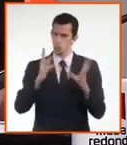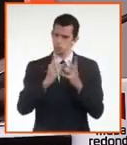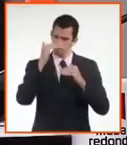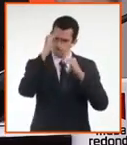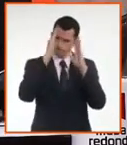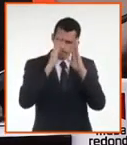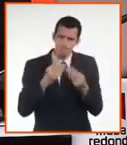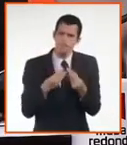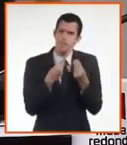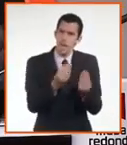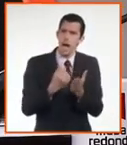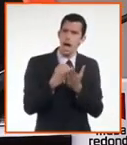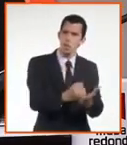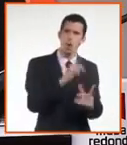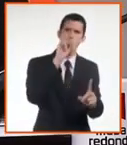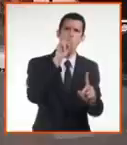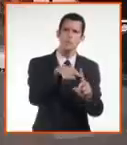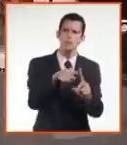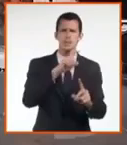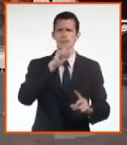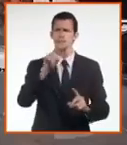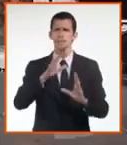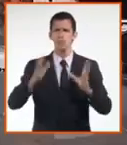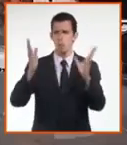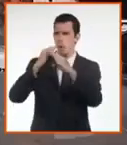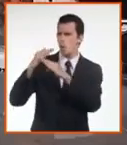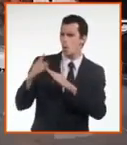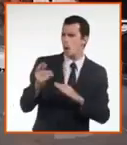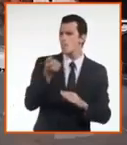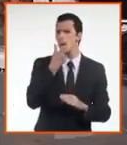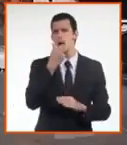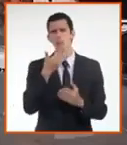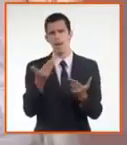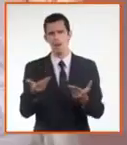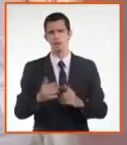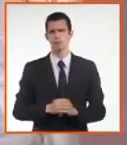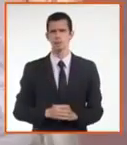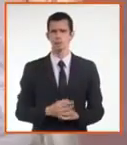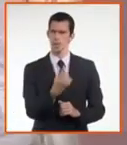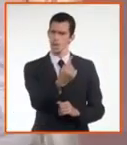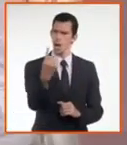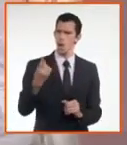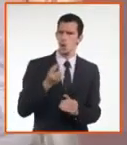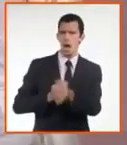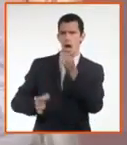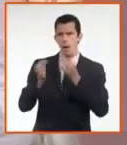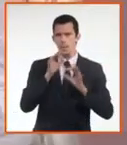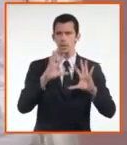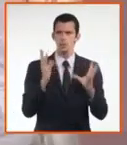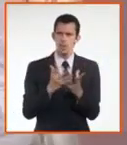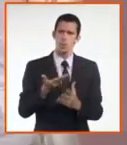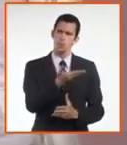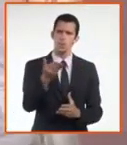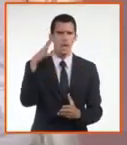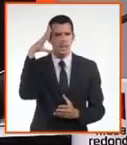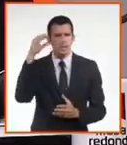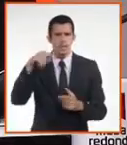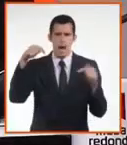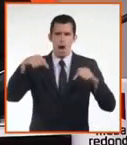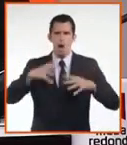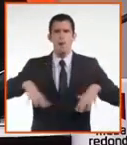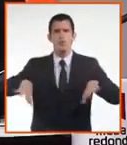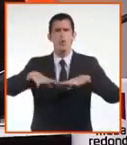que estamos enfrentando y que nuestros panelistas hoy han explicado creó con claridad para todo nuestro pueblo un asunto al que